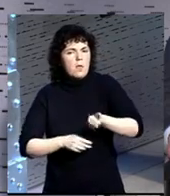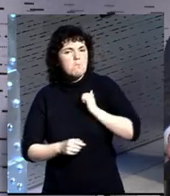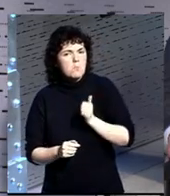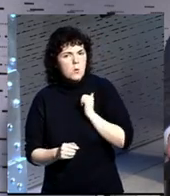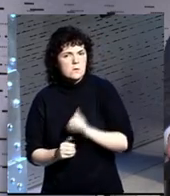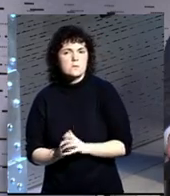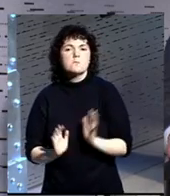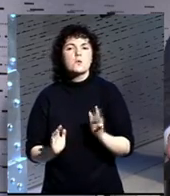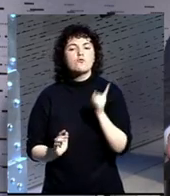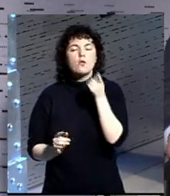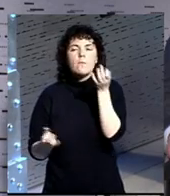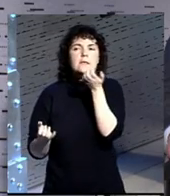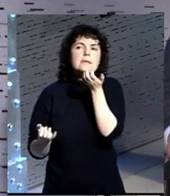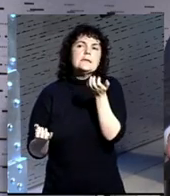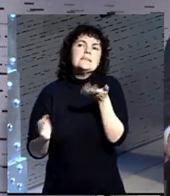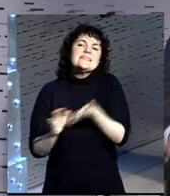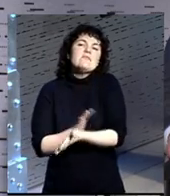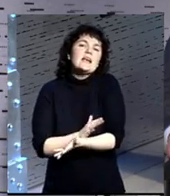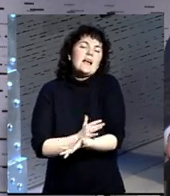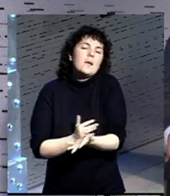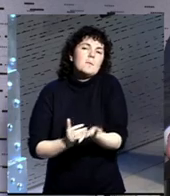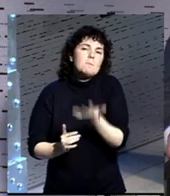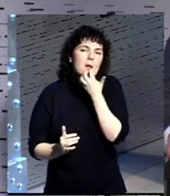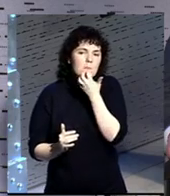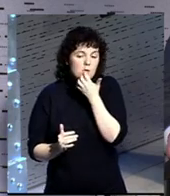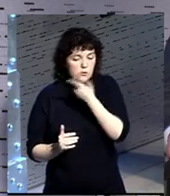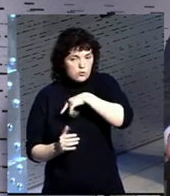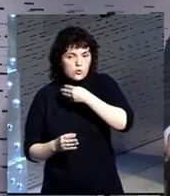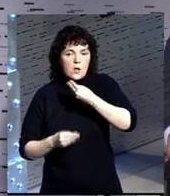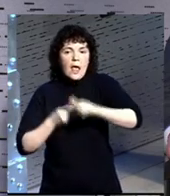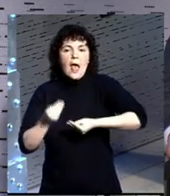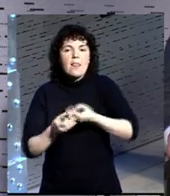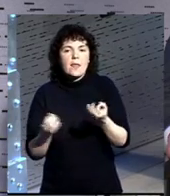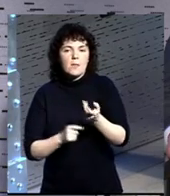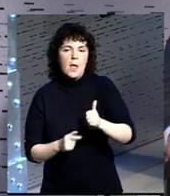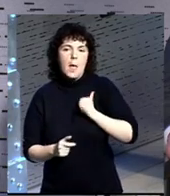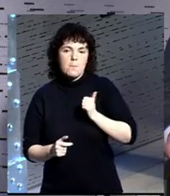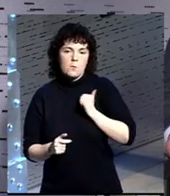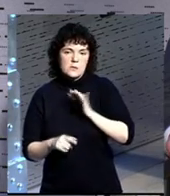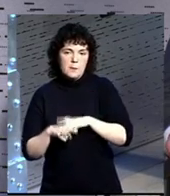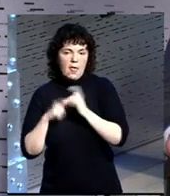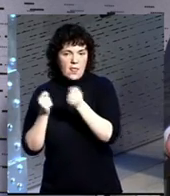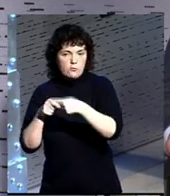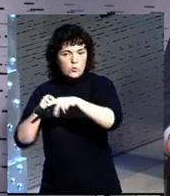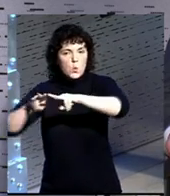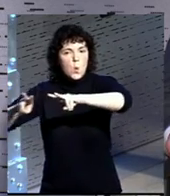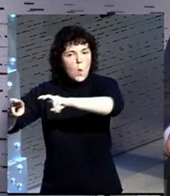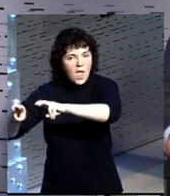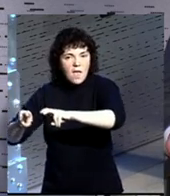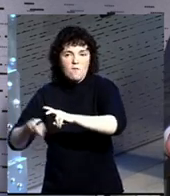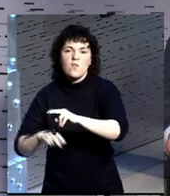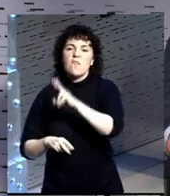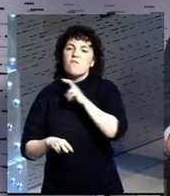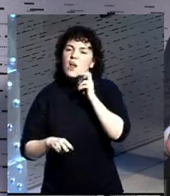pero solo tendrá sentido si de verdad lo que hacemos es aprovecharlos para entregar algo nuevo de valor